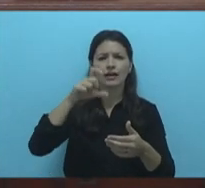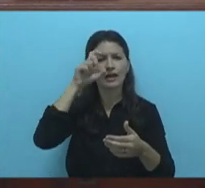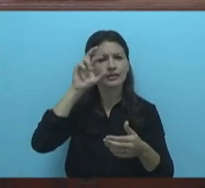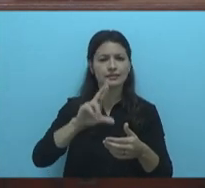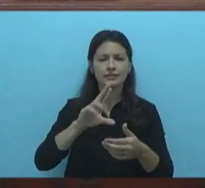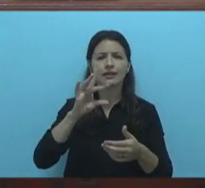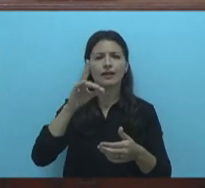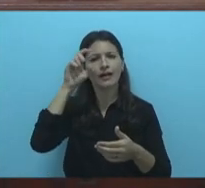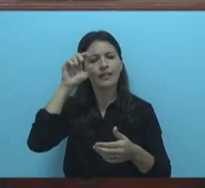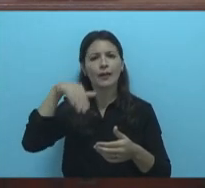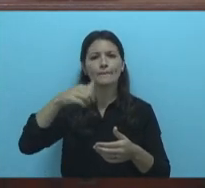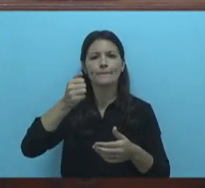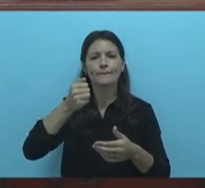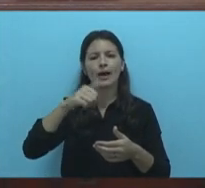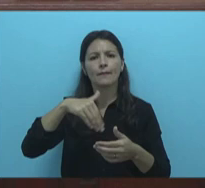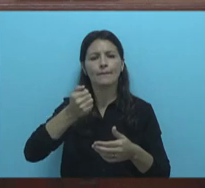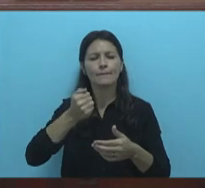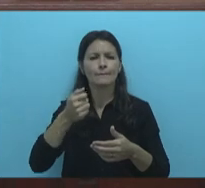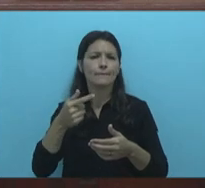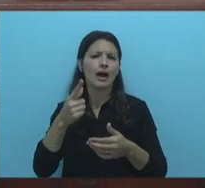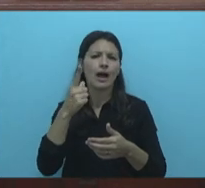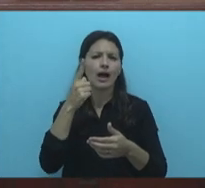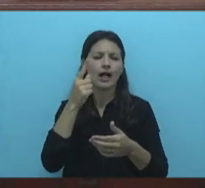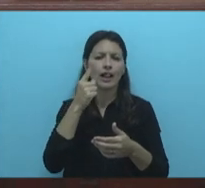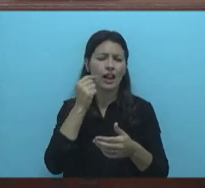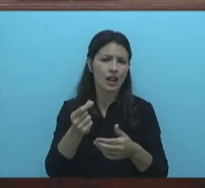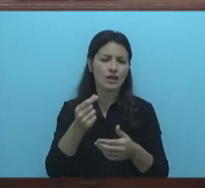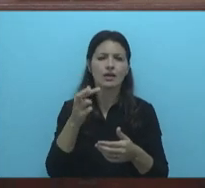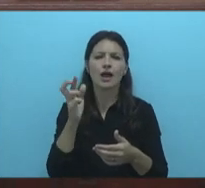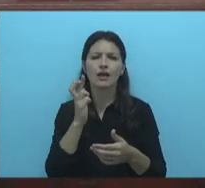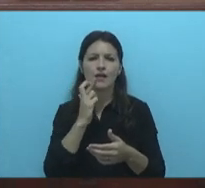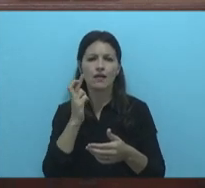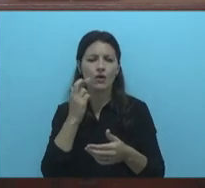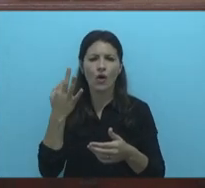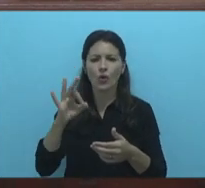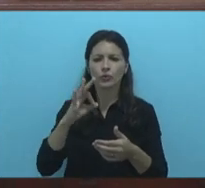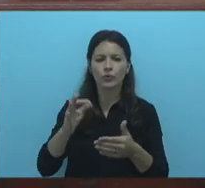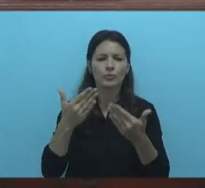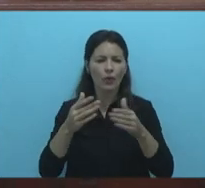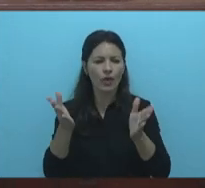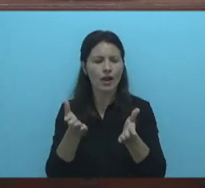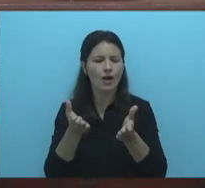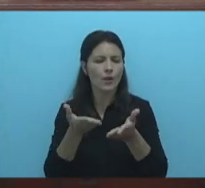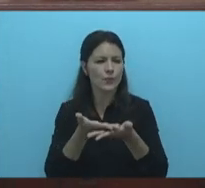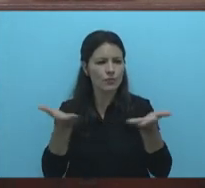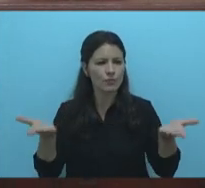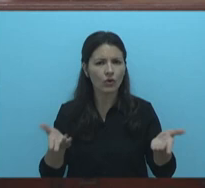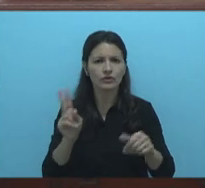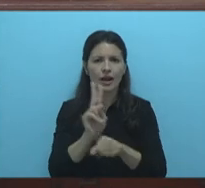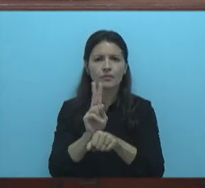19 de octubre, con el objeto de visibilizar, sensibilizar y promover la atención, detección y tratamiento precoz de esta